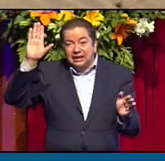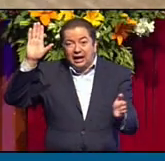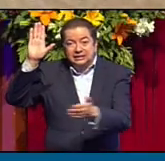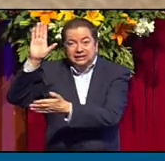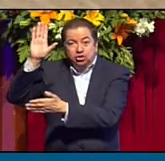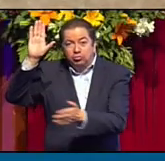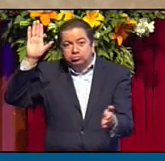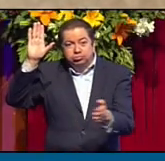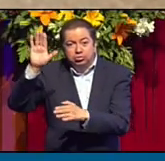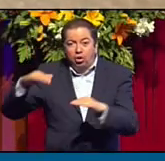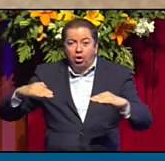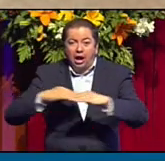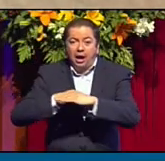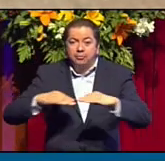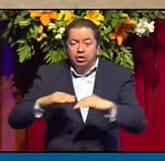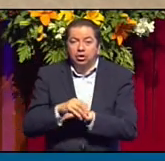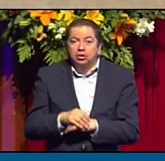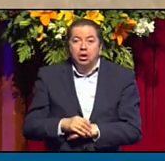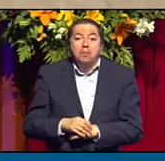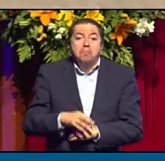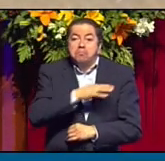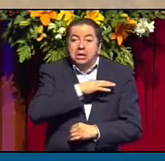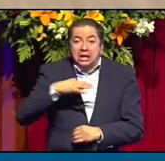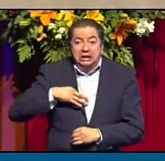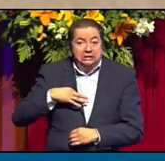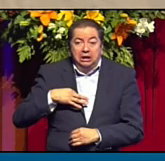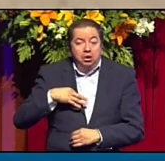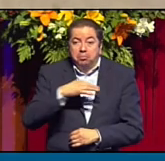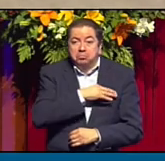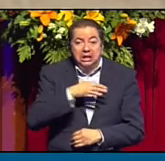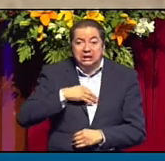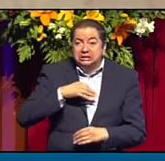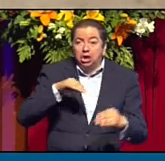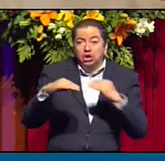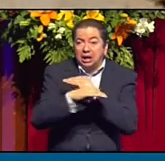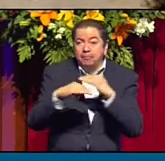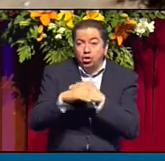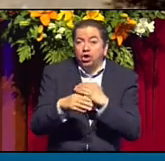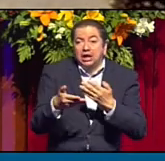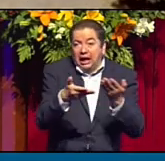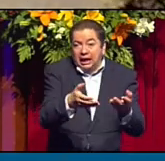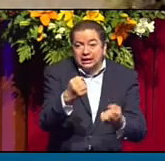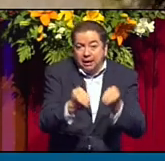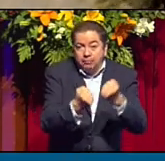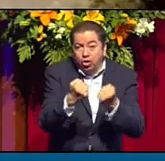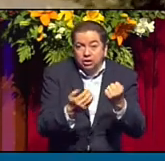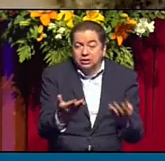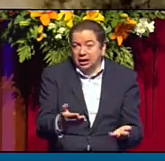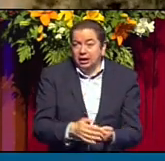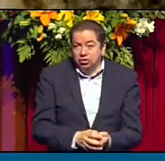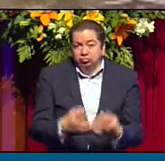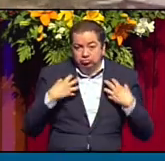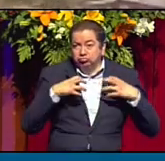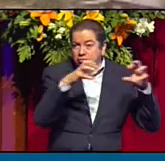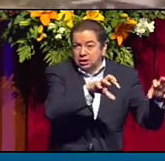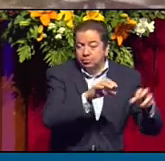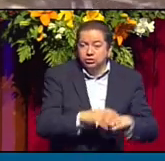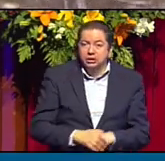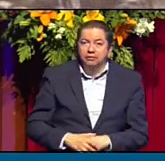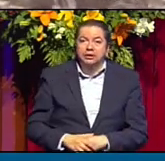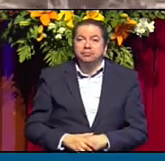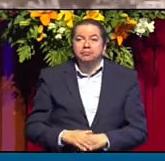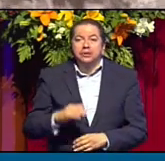Transporte, como lo hace en Colombia, en Medellín, por ejemplo. ¿Por qué no? Si ya se hace en otros lugares. Yo